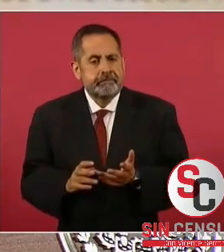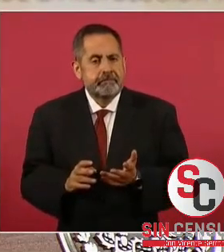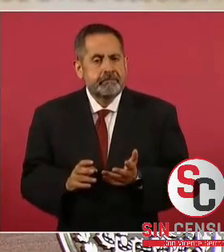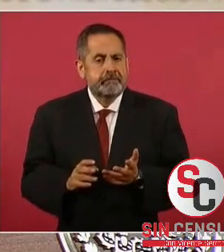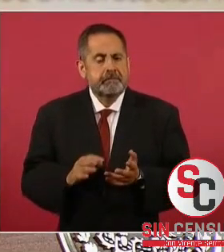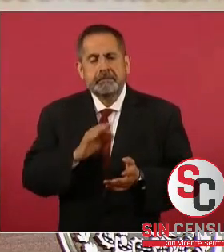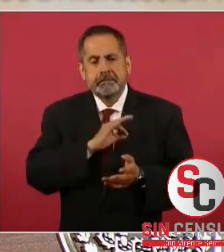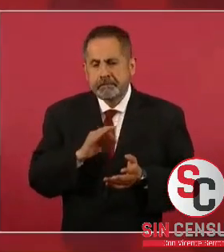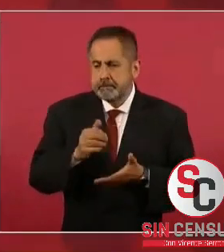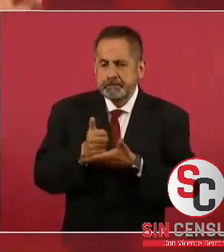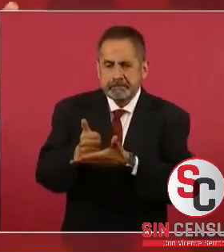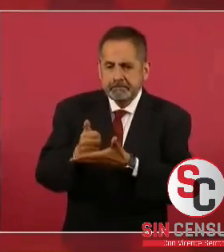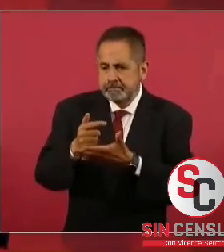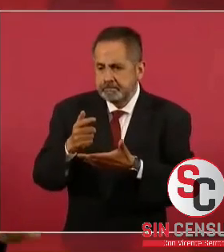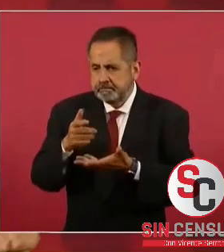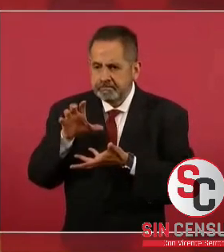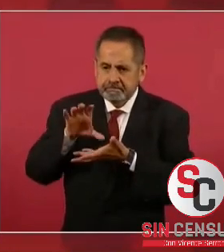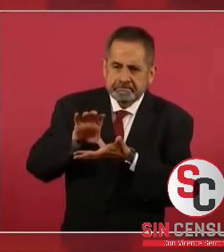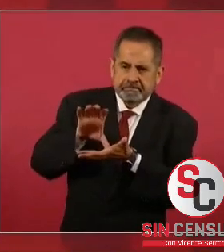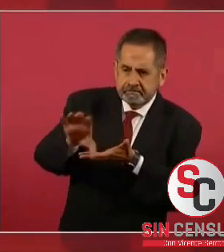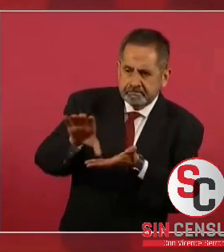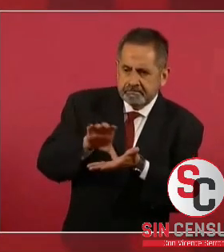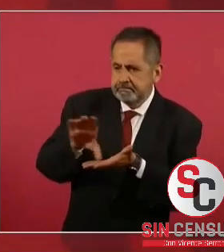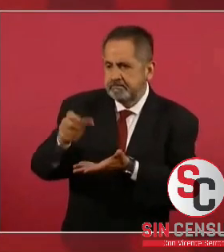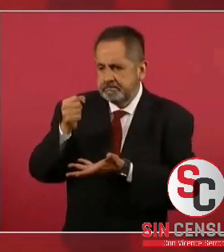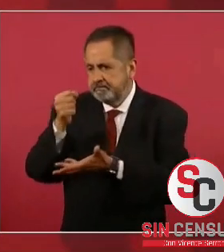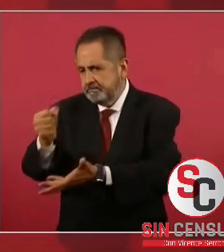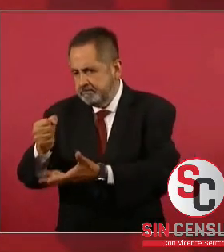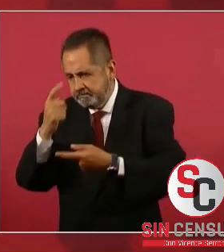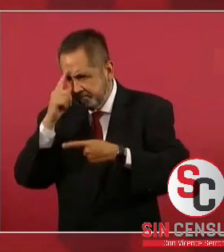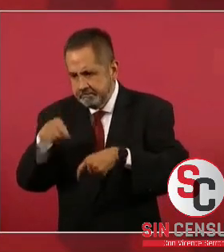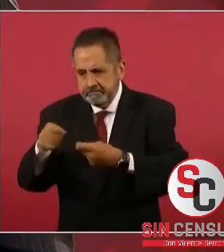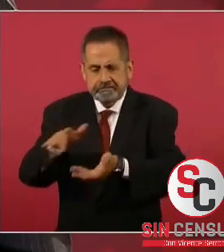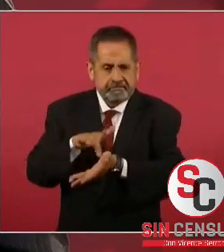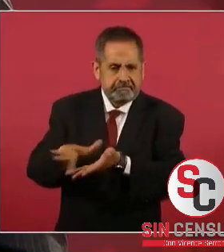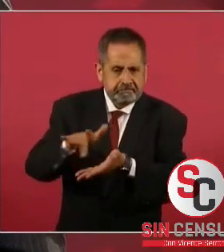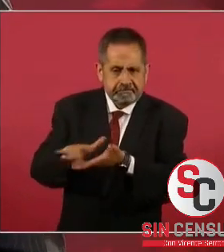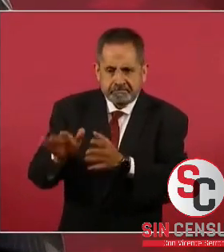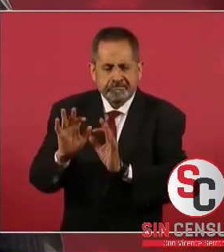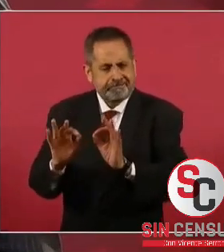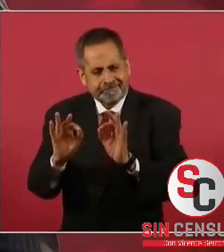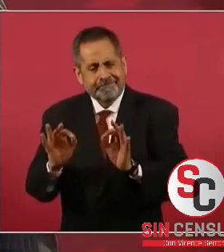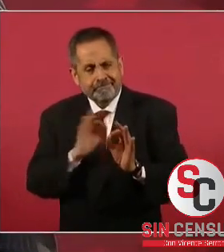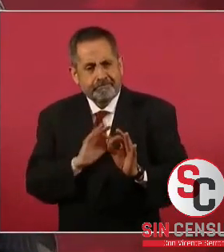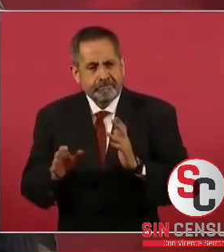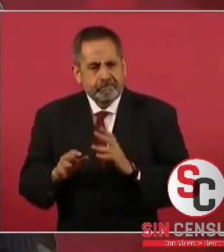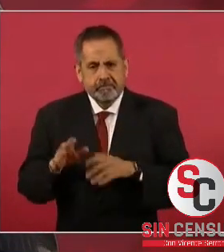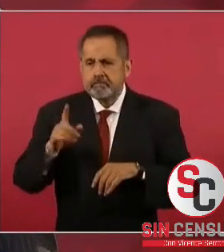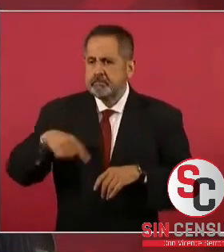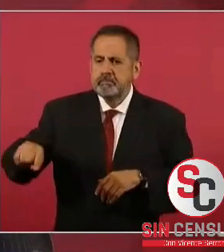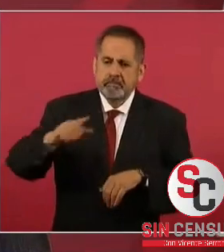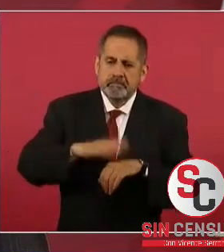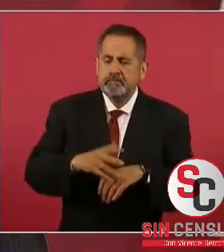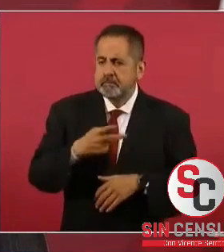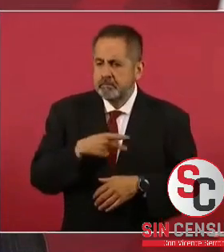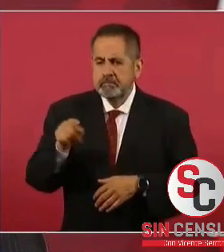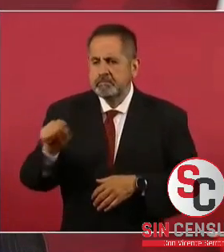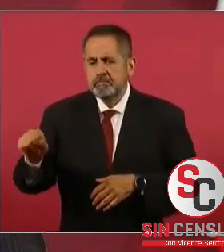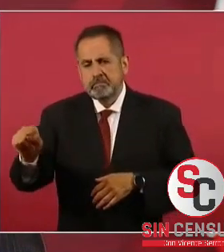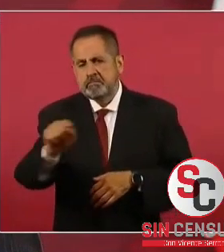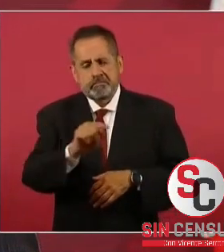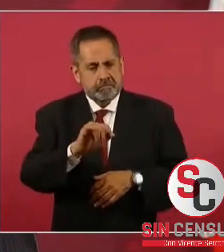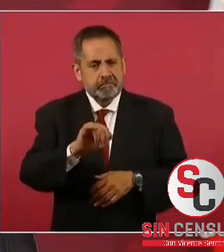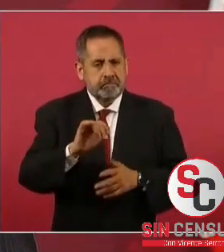podemos destinar el presupuesto a ayudar a los más pobres,